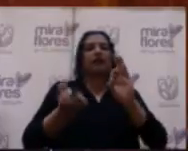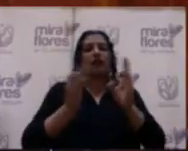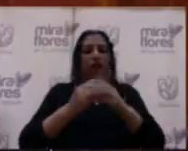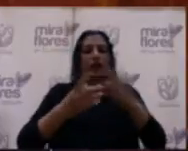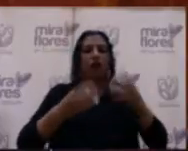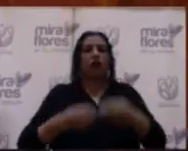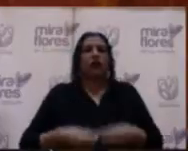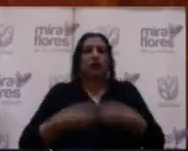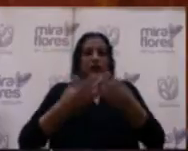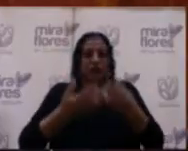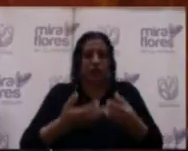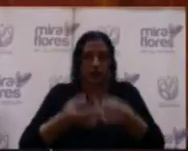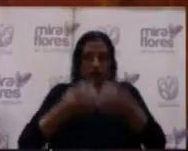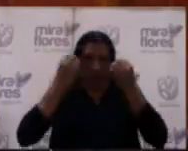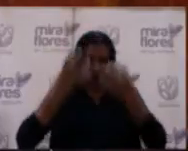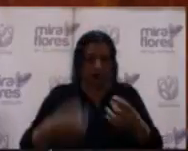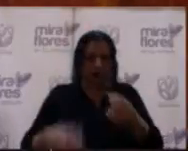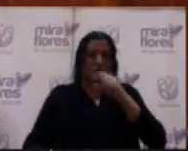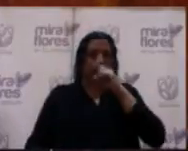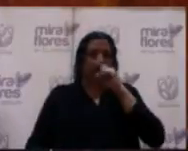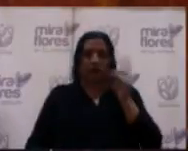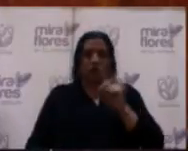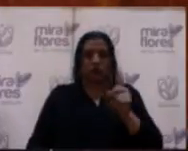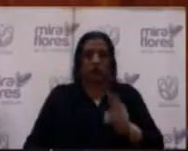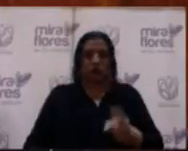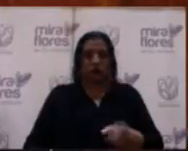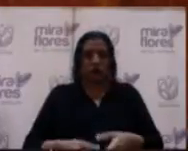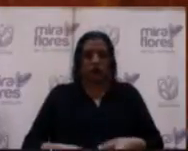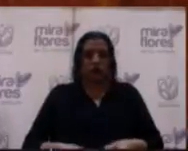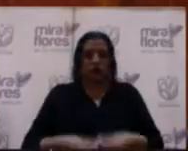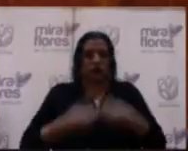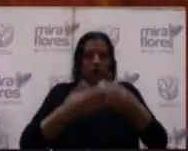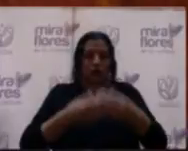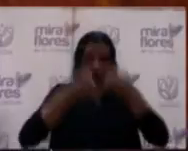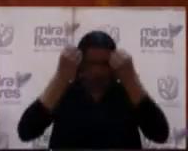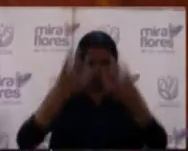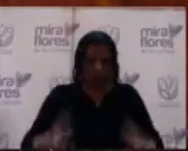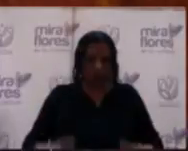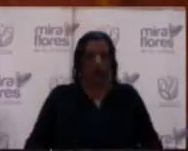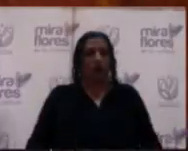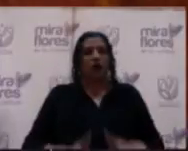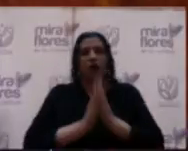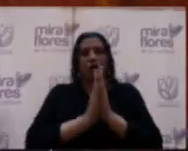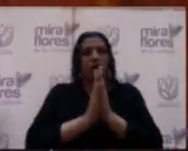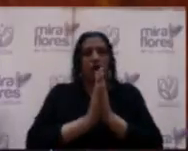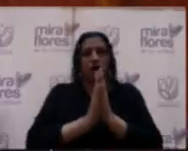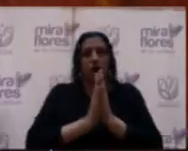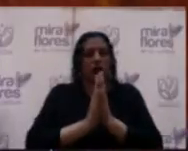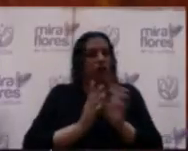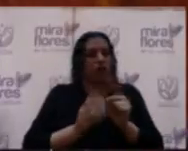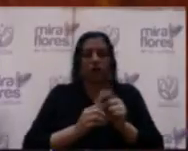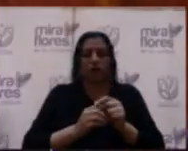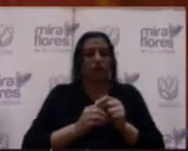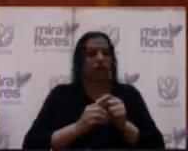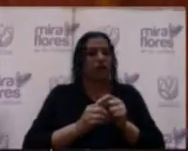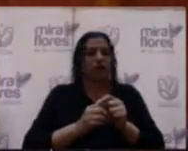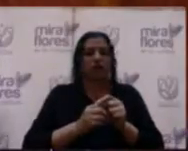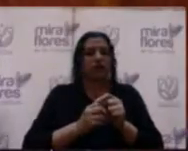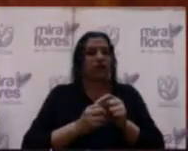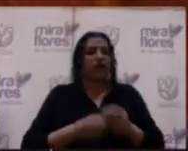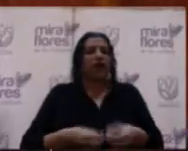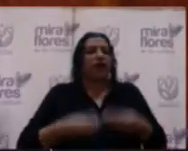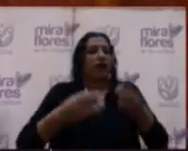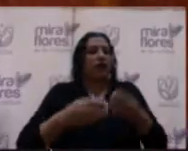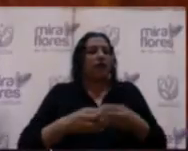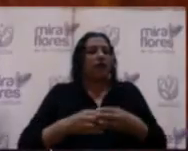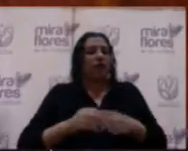da cuenta al Consejo de la firma. No es que haya un informe. Por favor, no abramos el bosque más allá de lo que